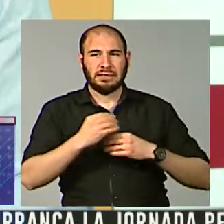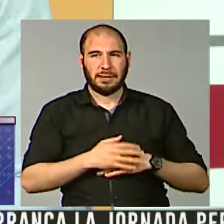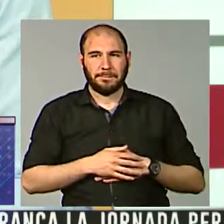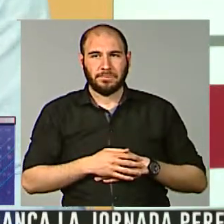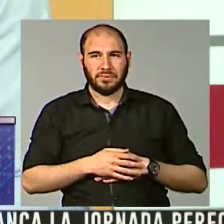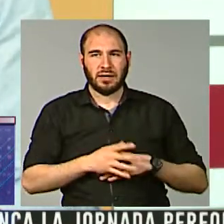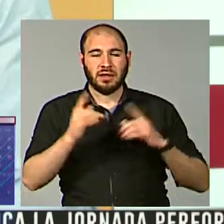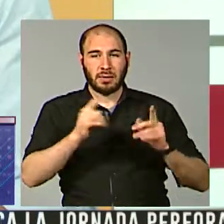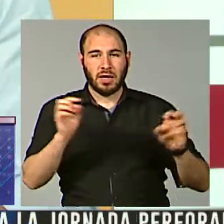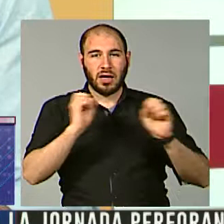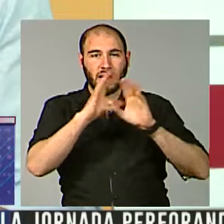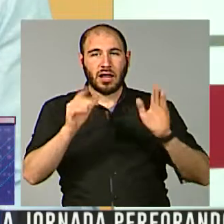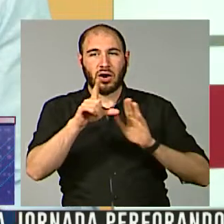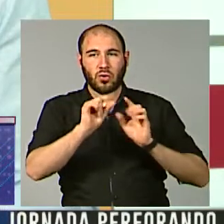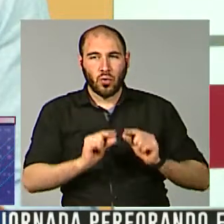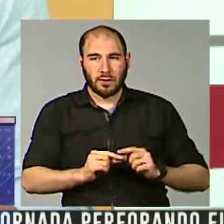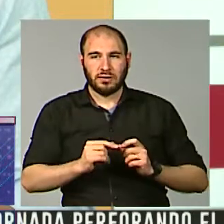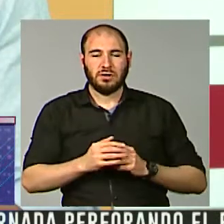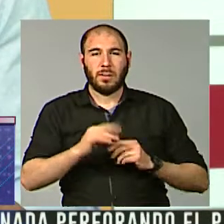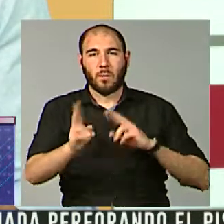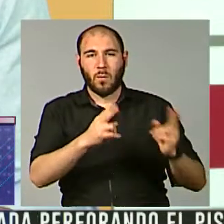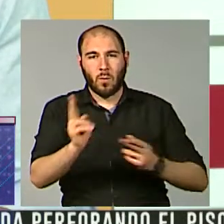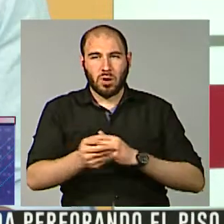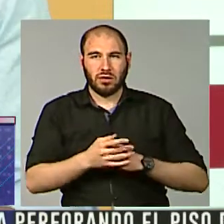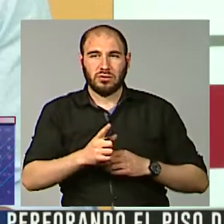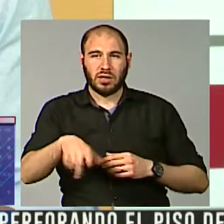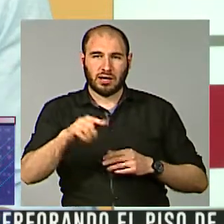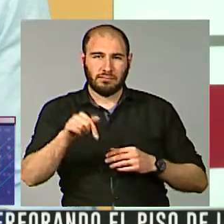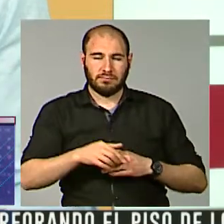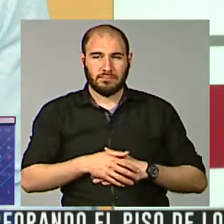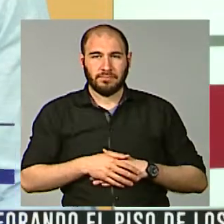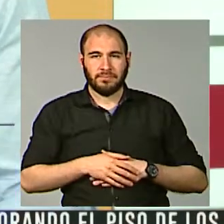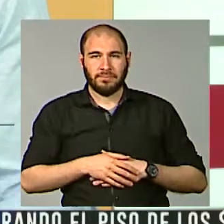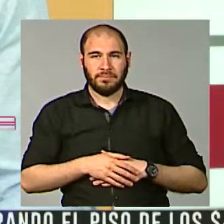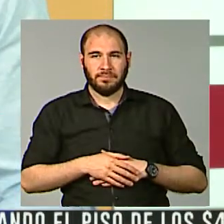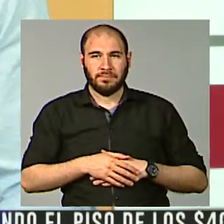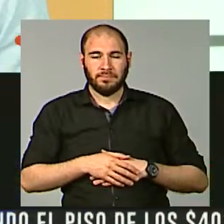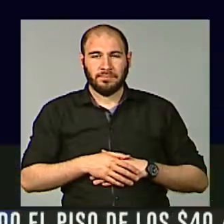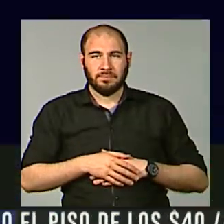y aclararnos en cuanto a los números de las víctimas fatales en esta tragedia.